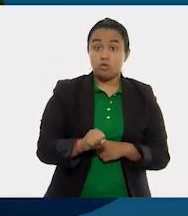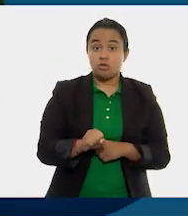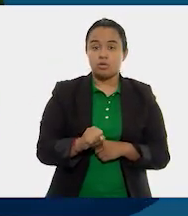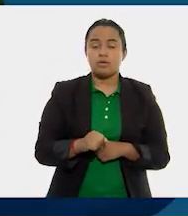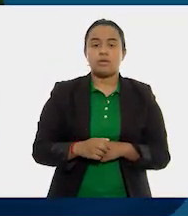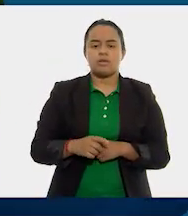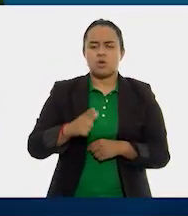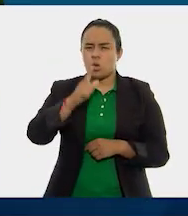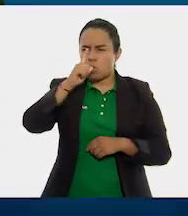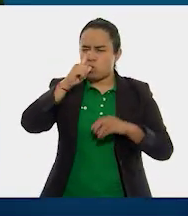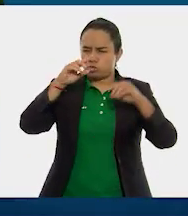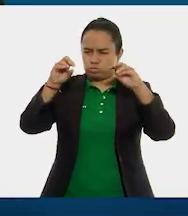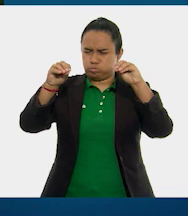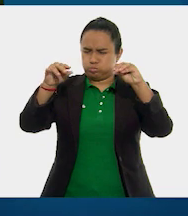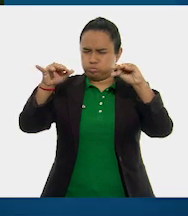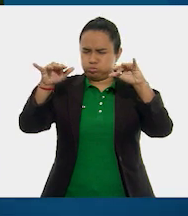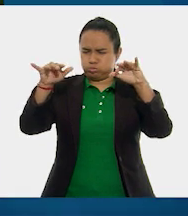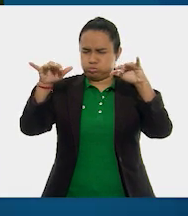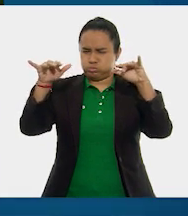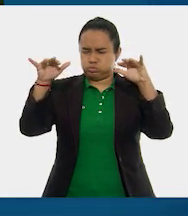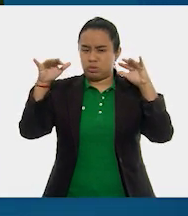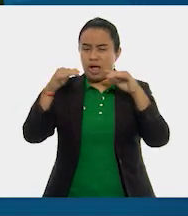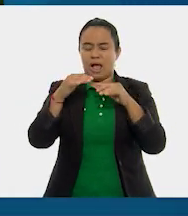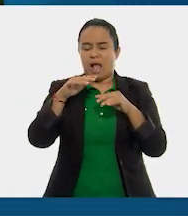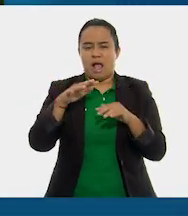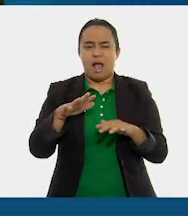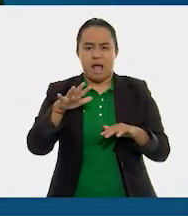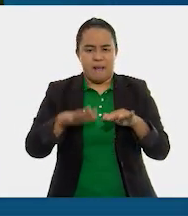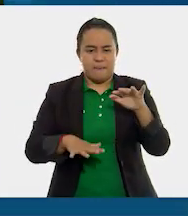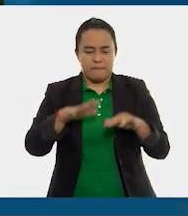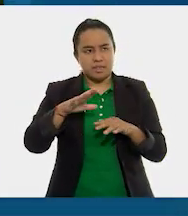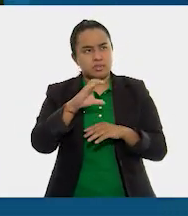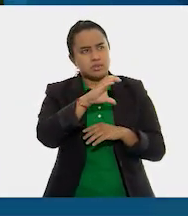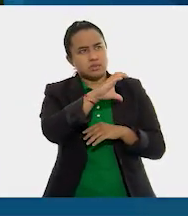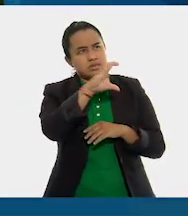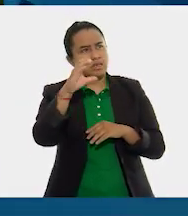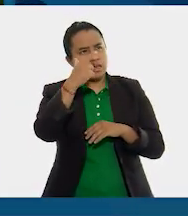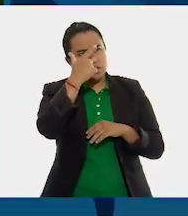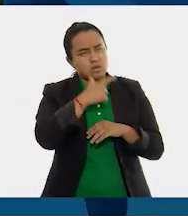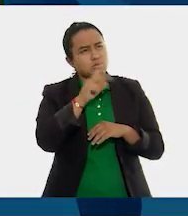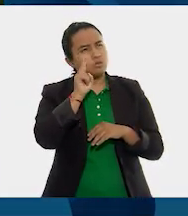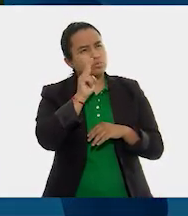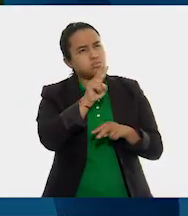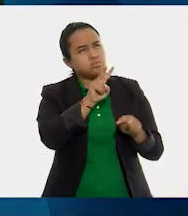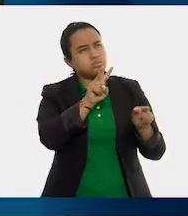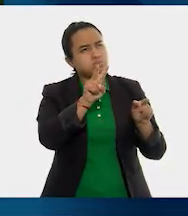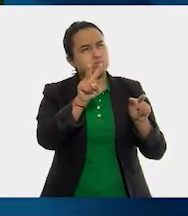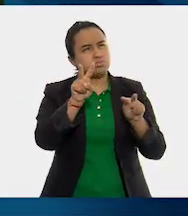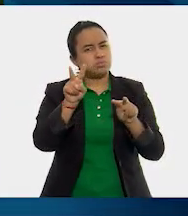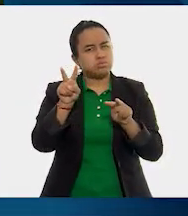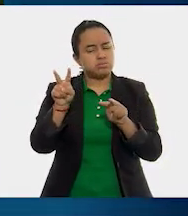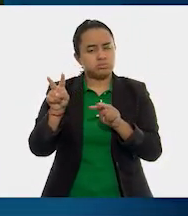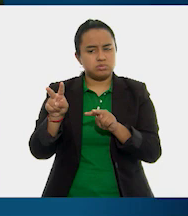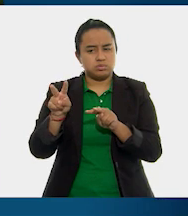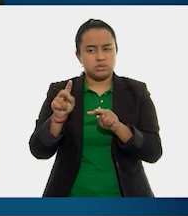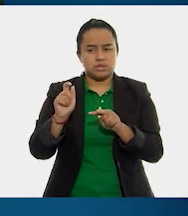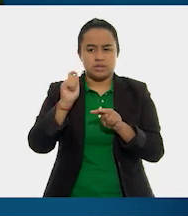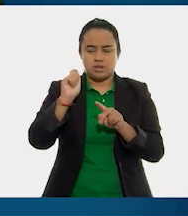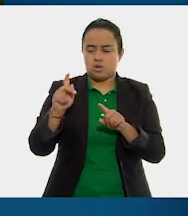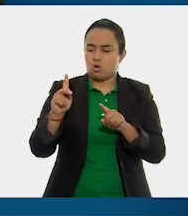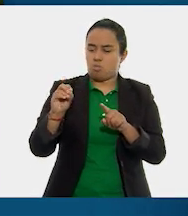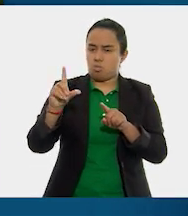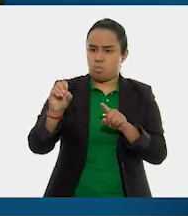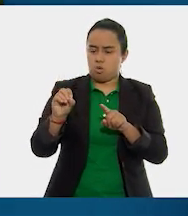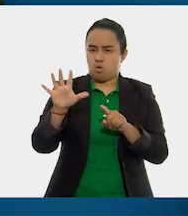fenómeno luminiscente que se produce en algunas ocasiones en el cielo nocturno de las zonas que se encuentran en los dos polos del